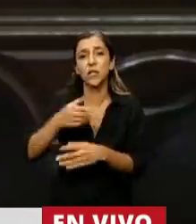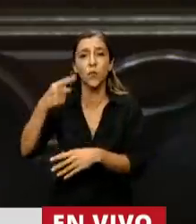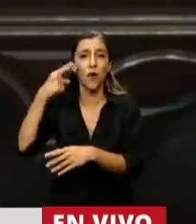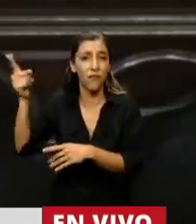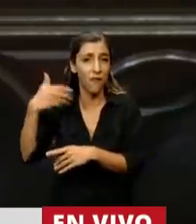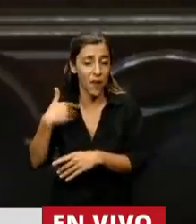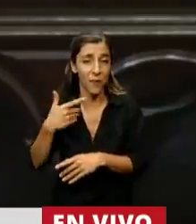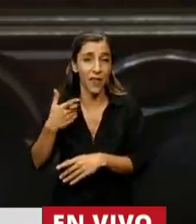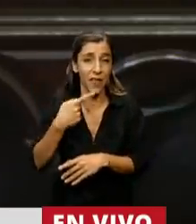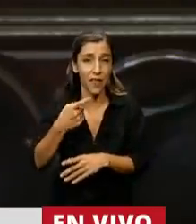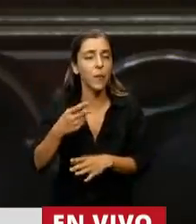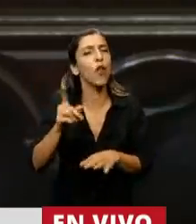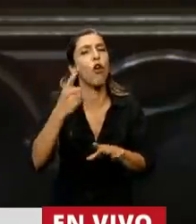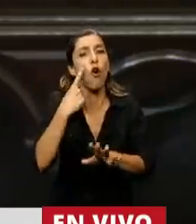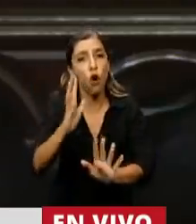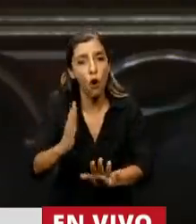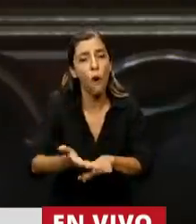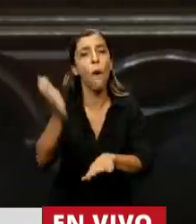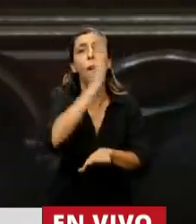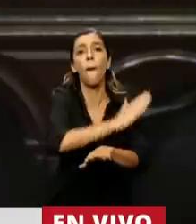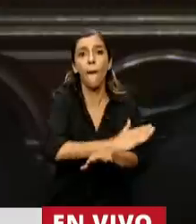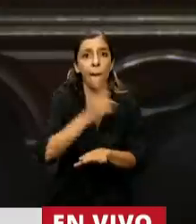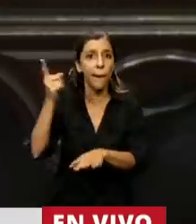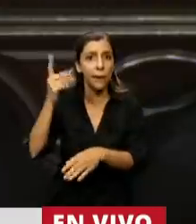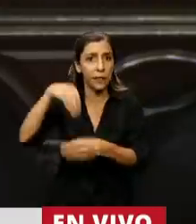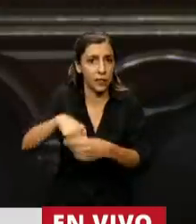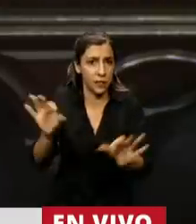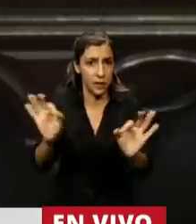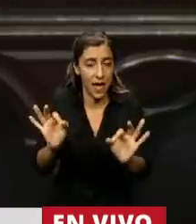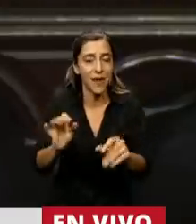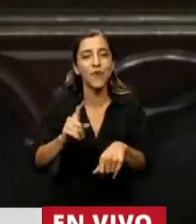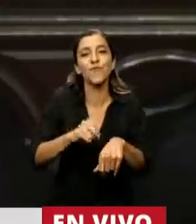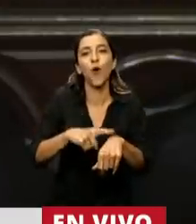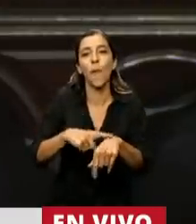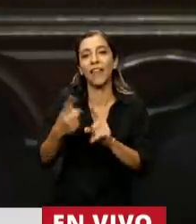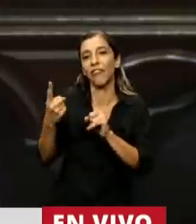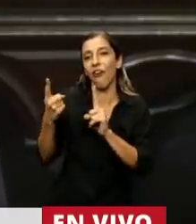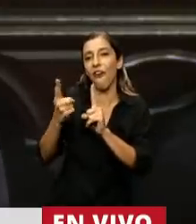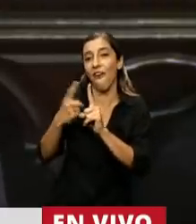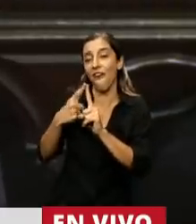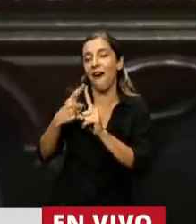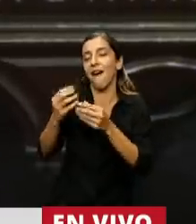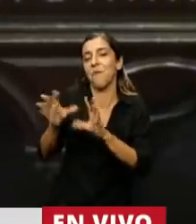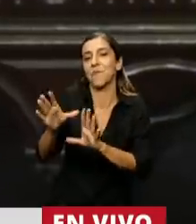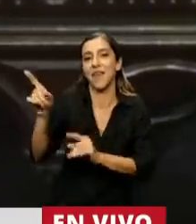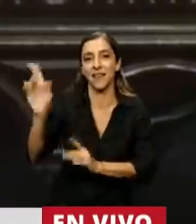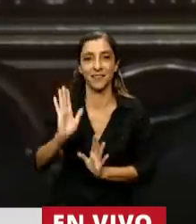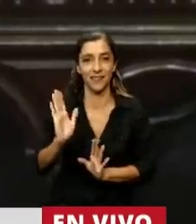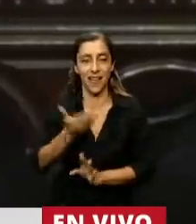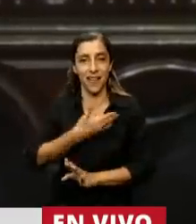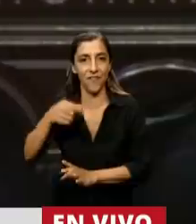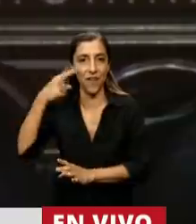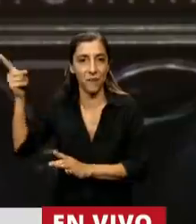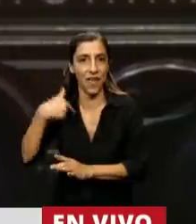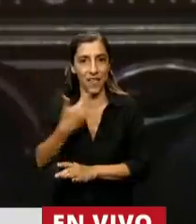argentina aún no había ingresado en el fondo monetario pero como el preámbulo como el chichoneo el primer chichoneo entre el fondo y el